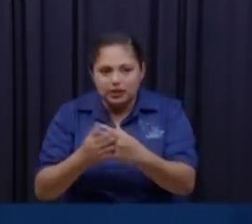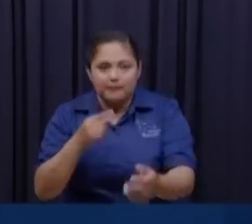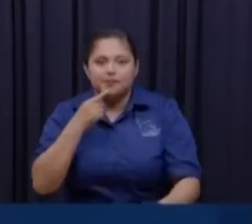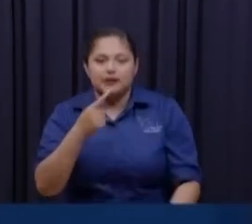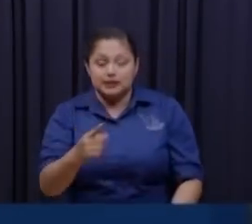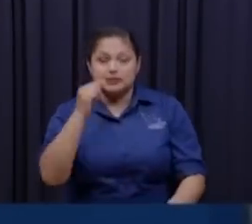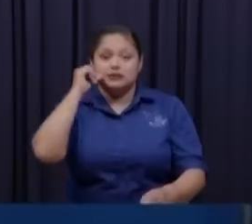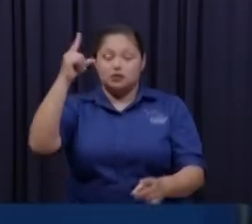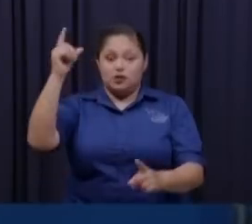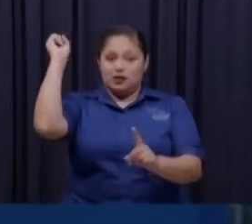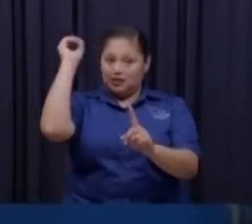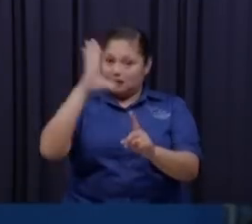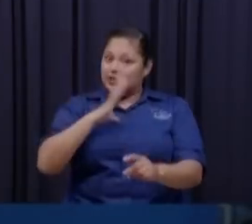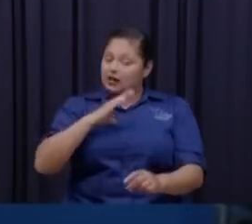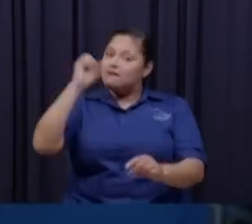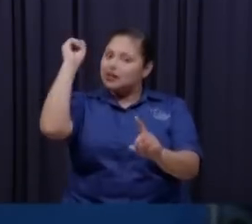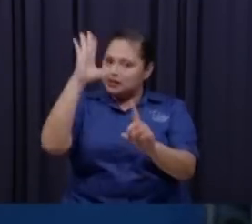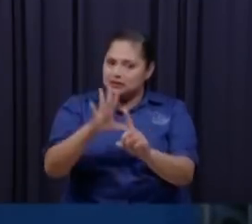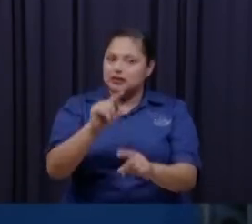que bendecir.